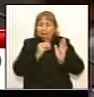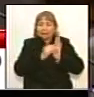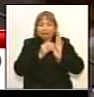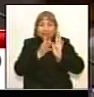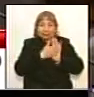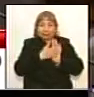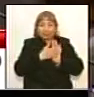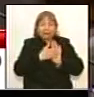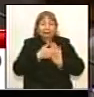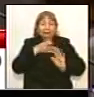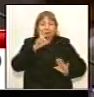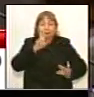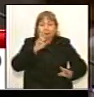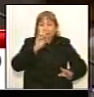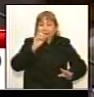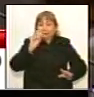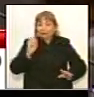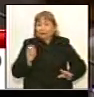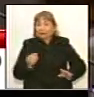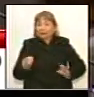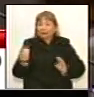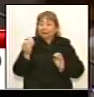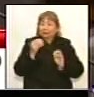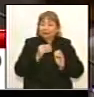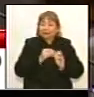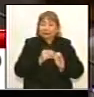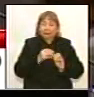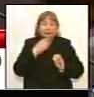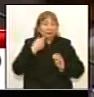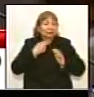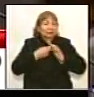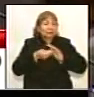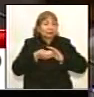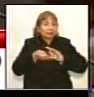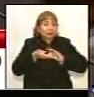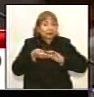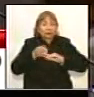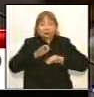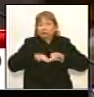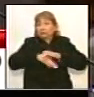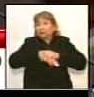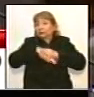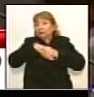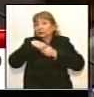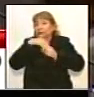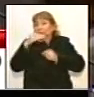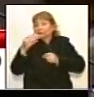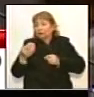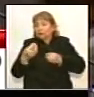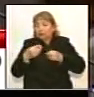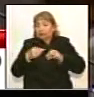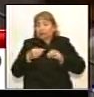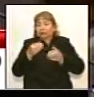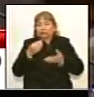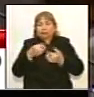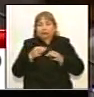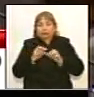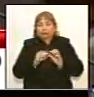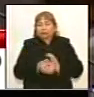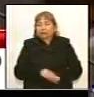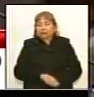usted recibe estos 20.000 adicionales, eso tiene que ser delito, porque está por fuera de lo que la ley autoritativa